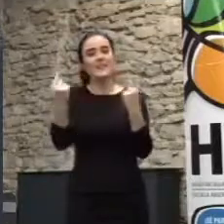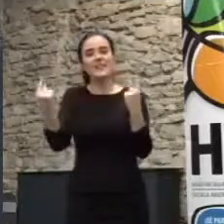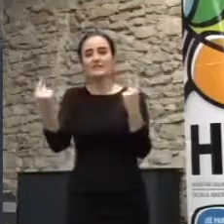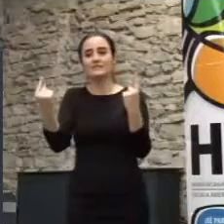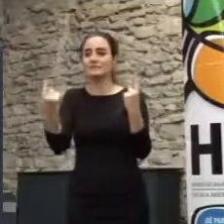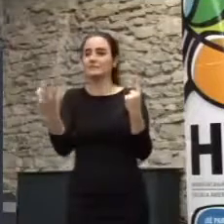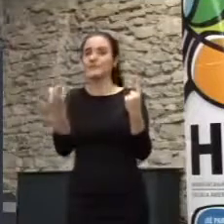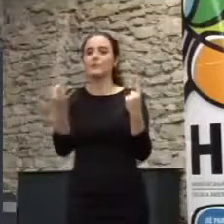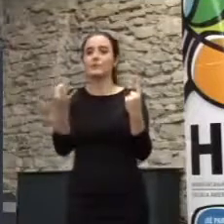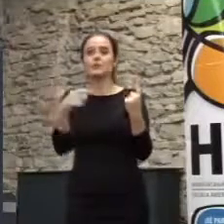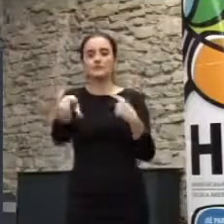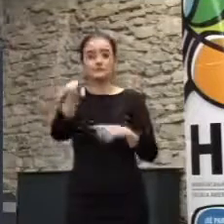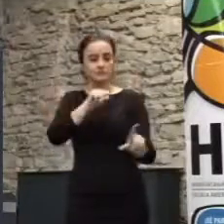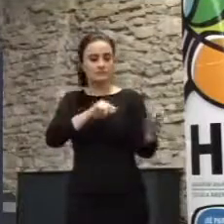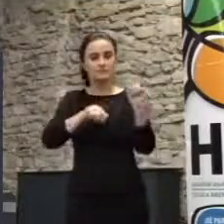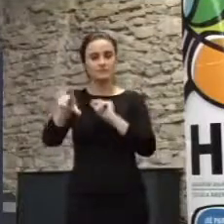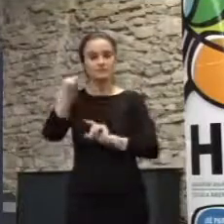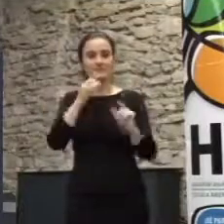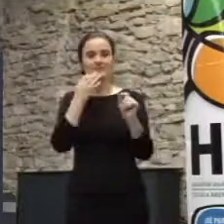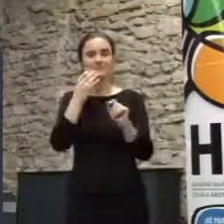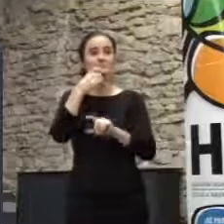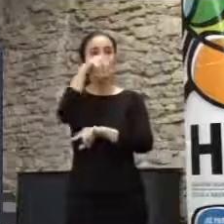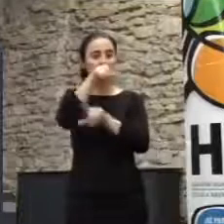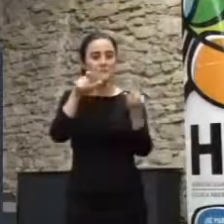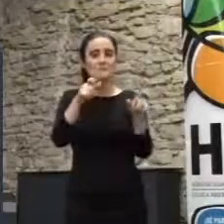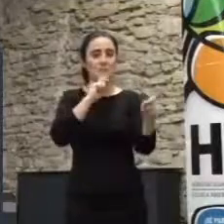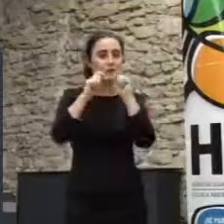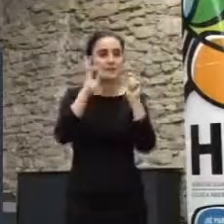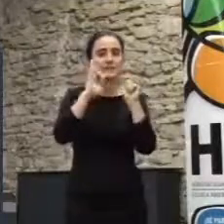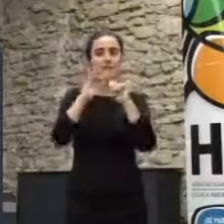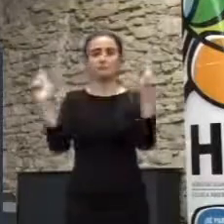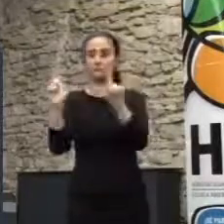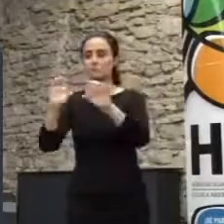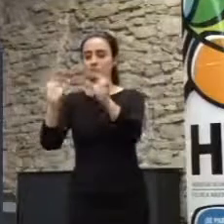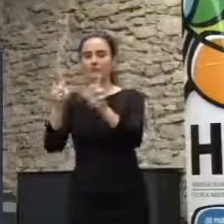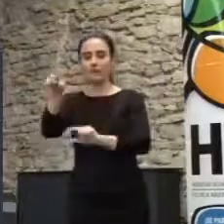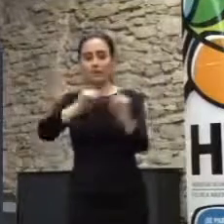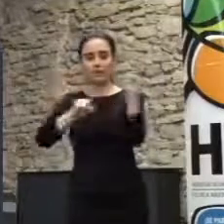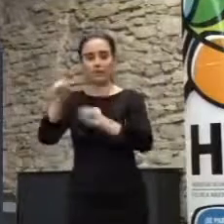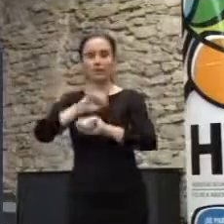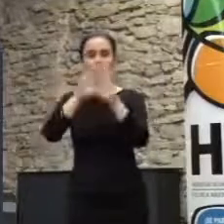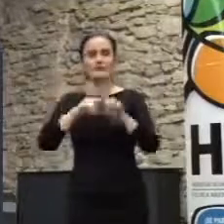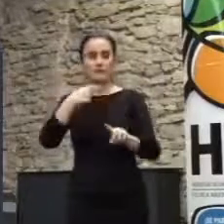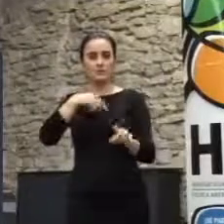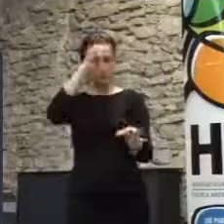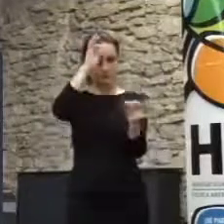una selección de periodistas o de medios que nos dan cierta credibilidad, coincidan o no con lo que